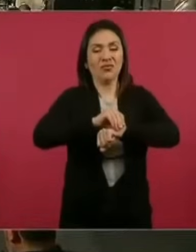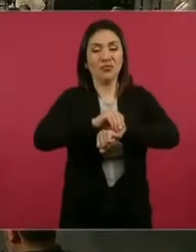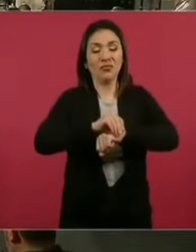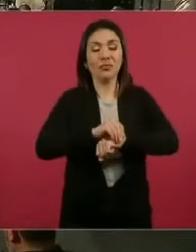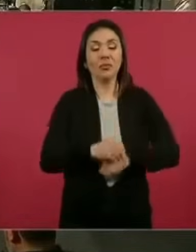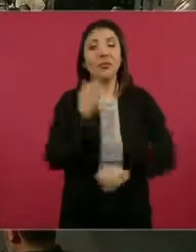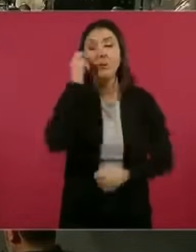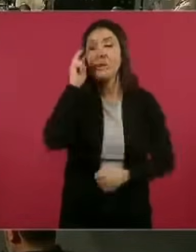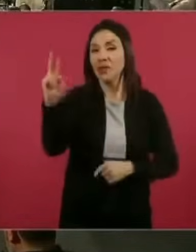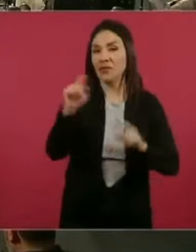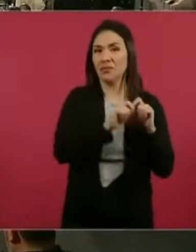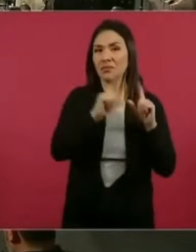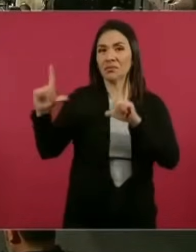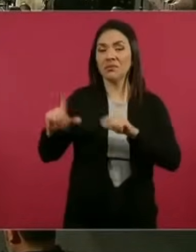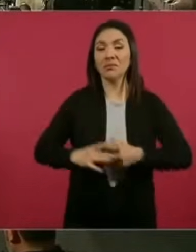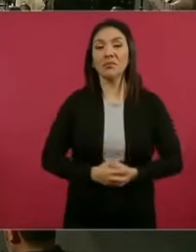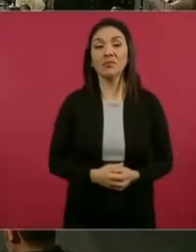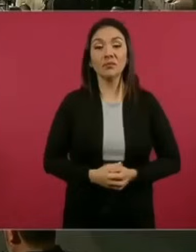por favor.